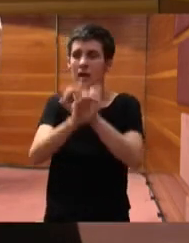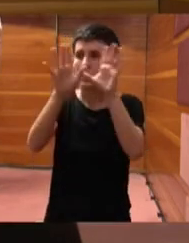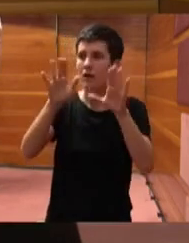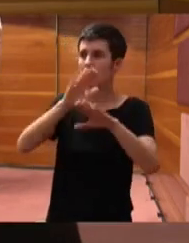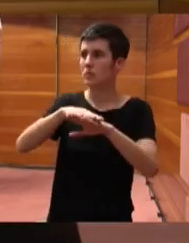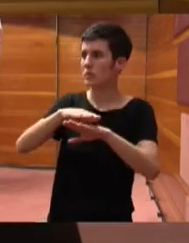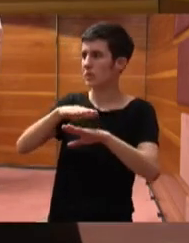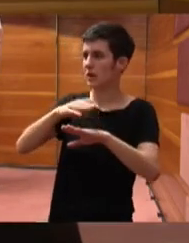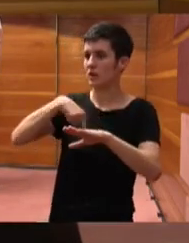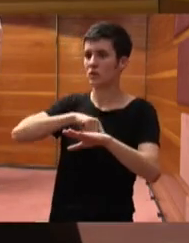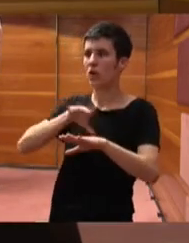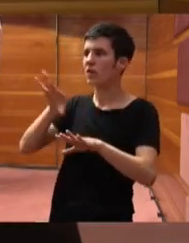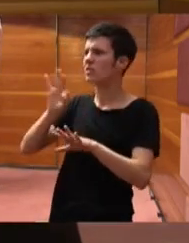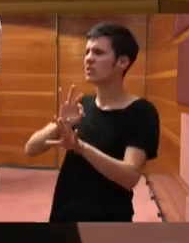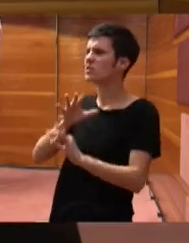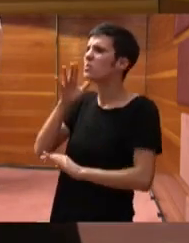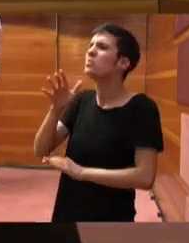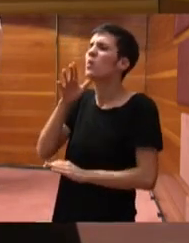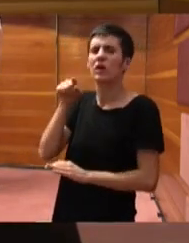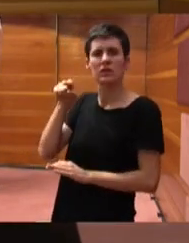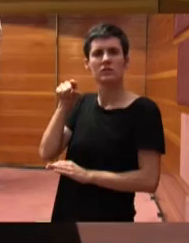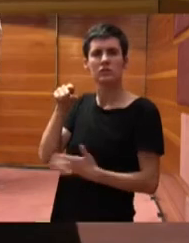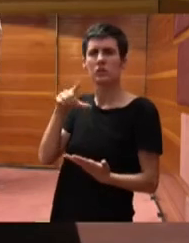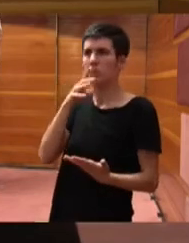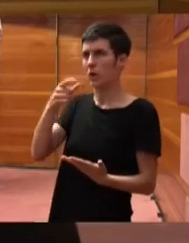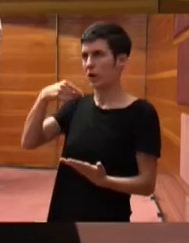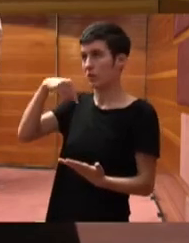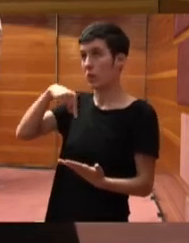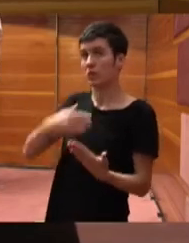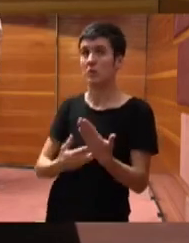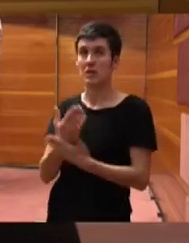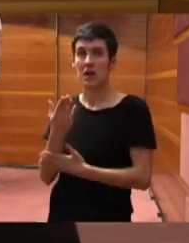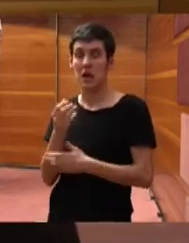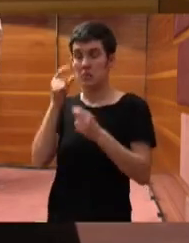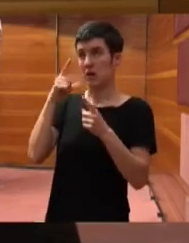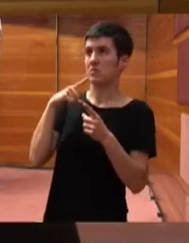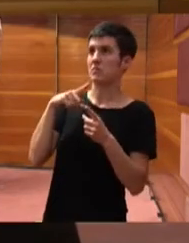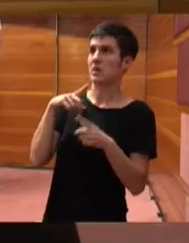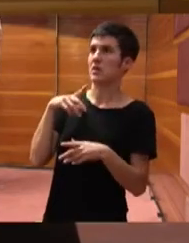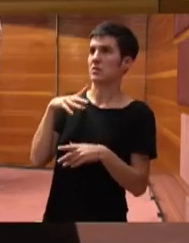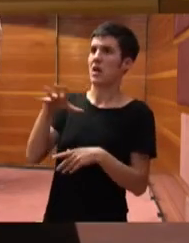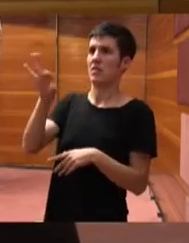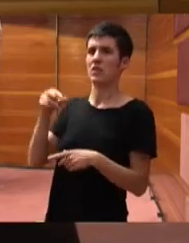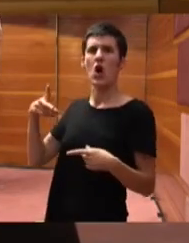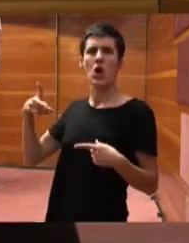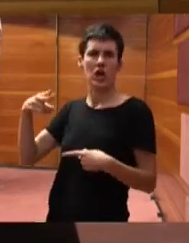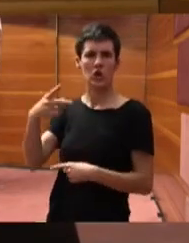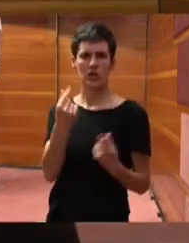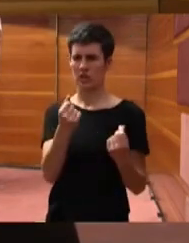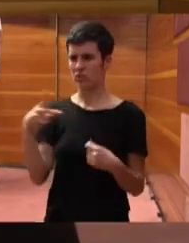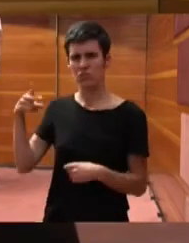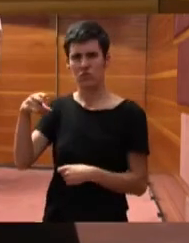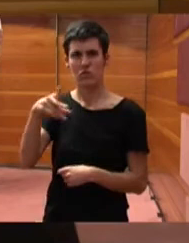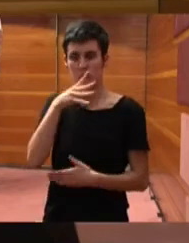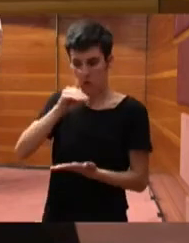El origen de la toma de tus decisiones. O sea, ¿por qué hoy me levanto por la mañana y he decidido hacer recortes? Porque los datos me indican esto, esto y